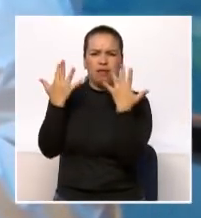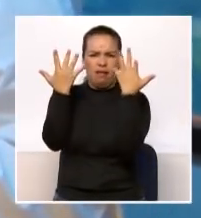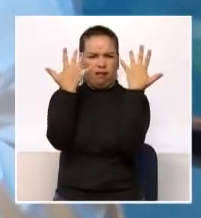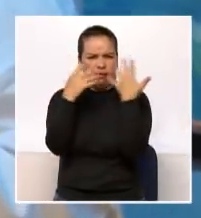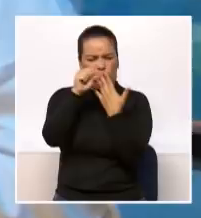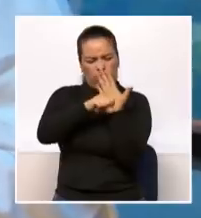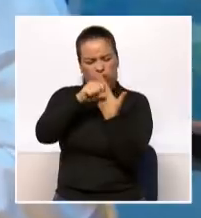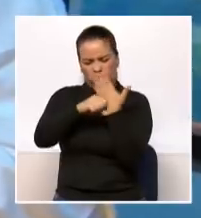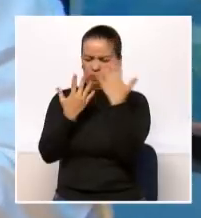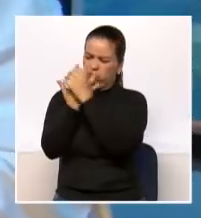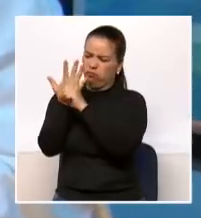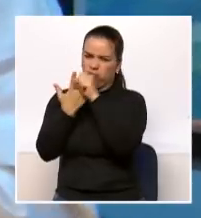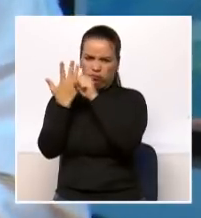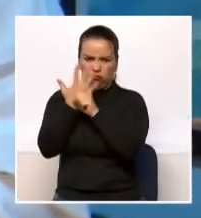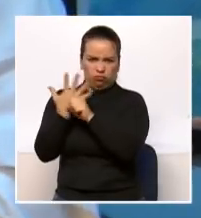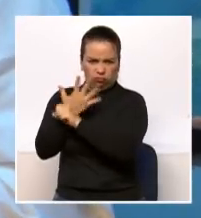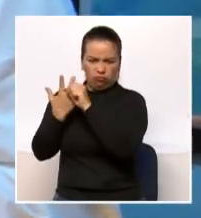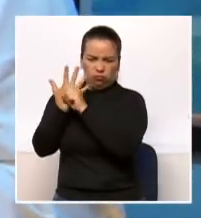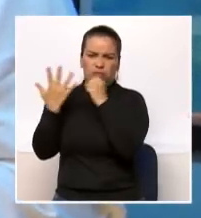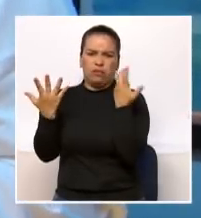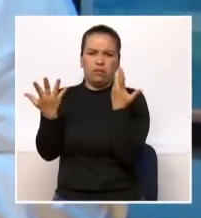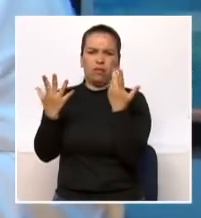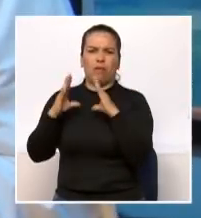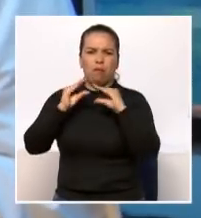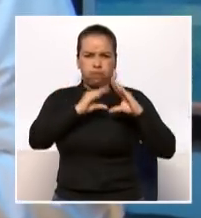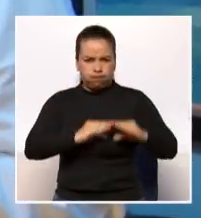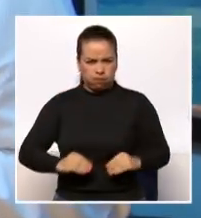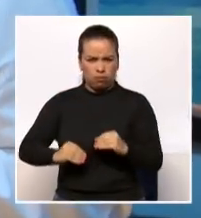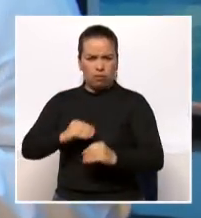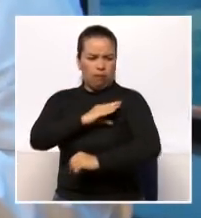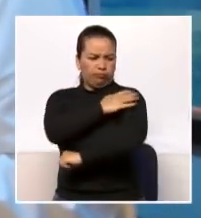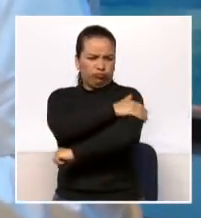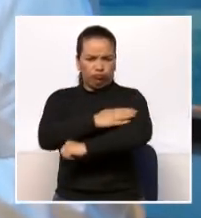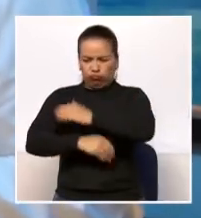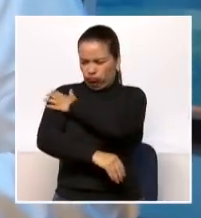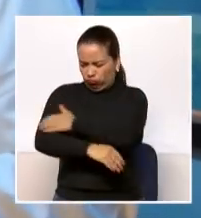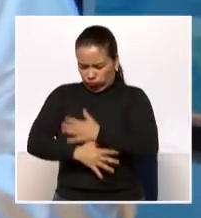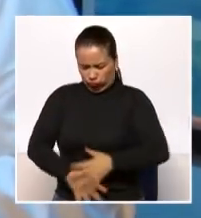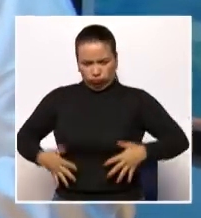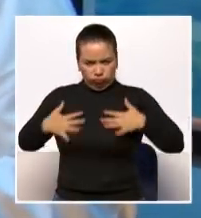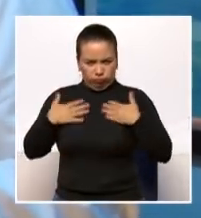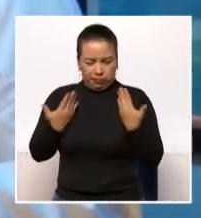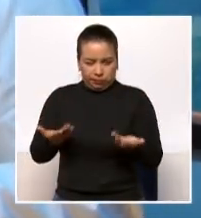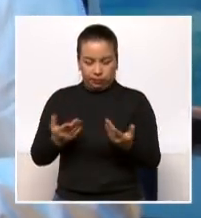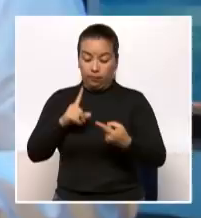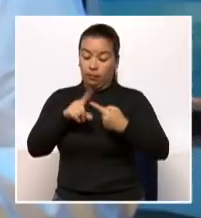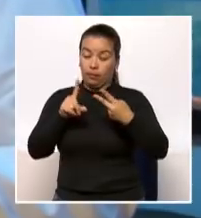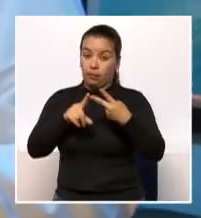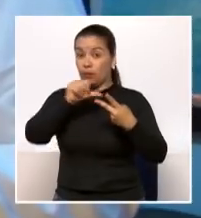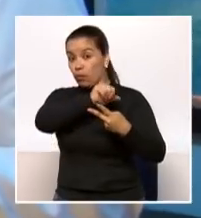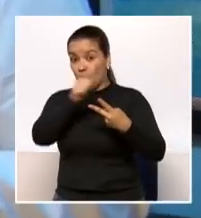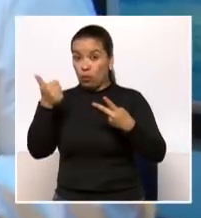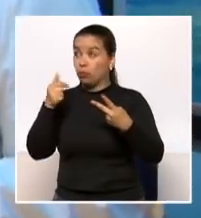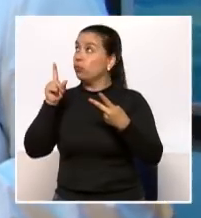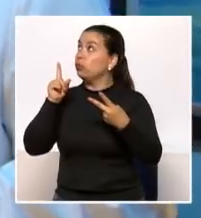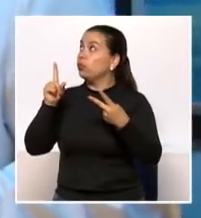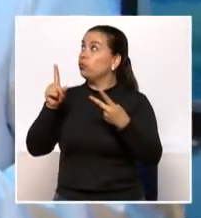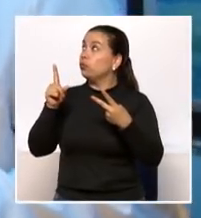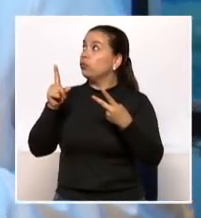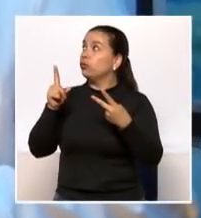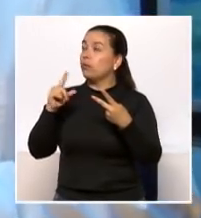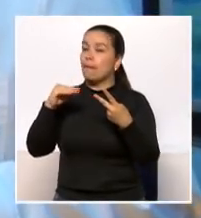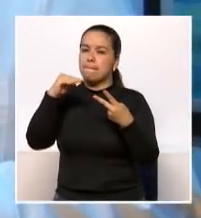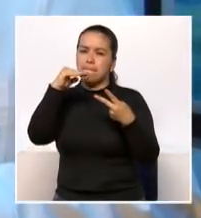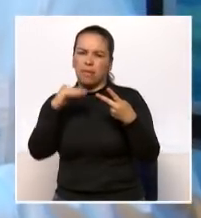articulaciones, ¿sí? Para ver los tejidos blandos, los músculos. El convex tiene menor, es